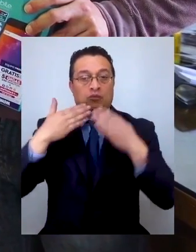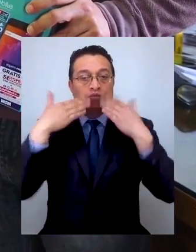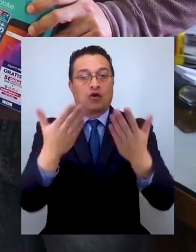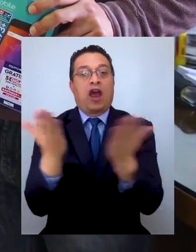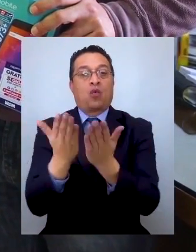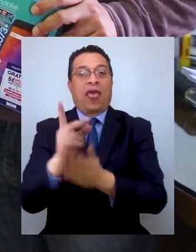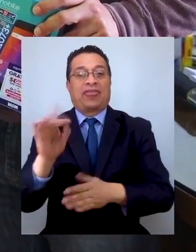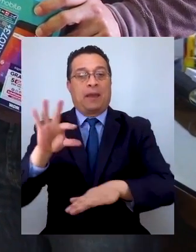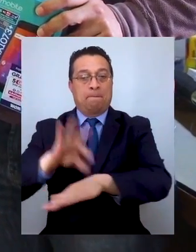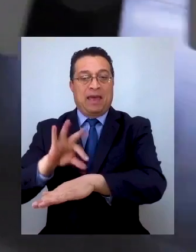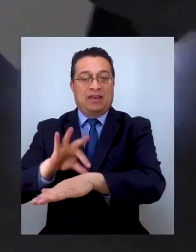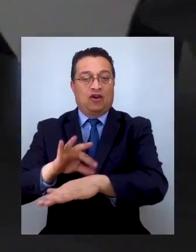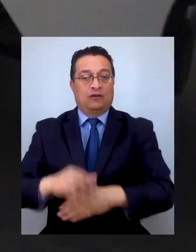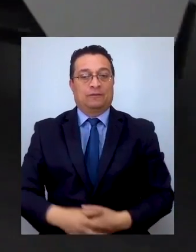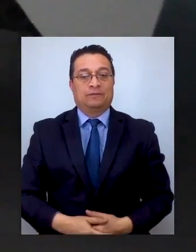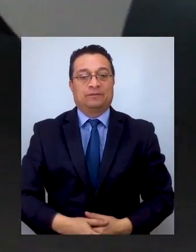videollamadas donadas por el Colegio Médico.